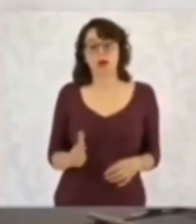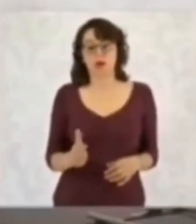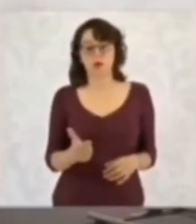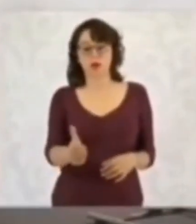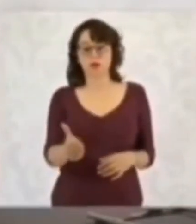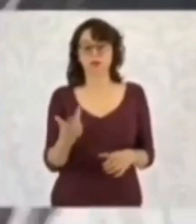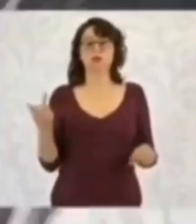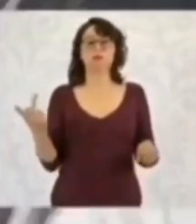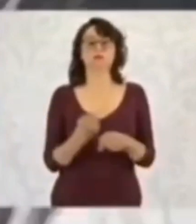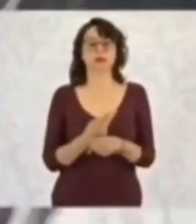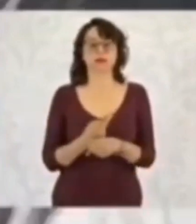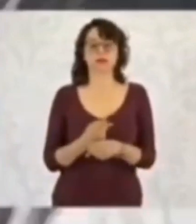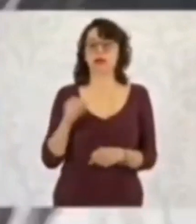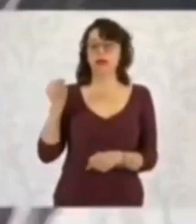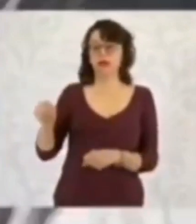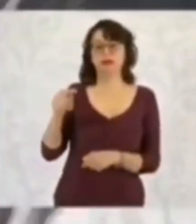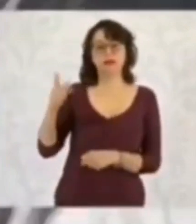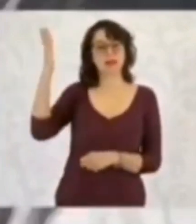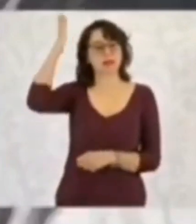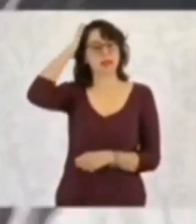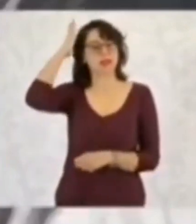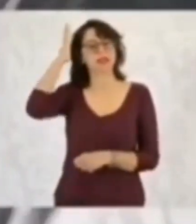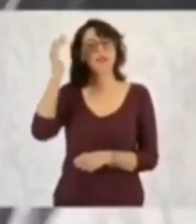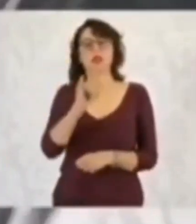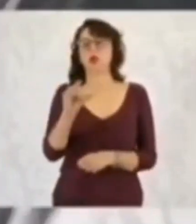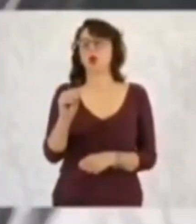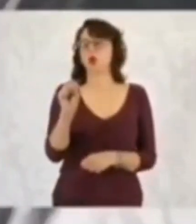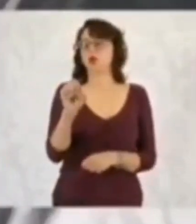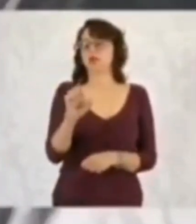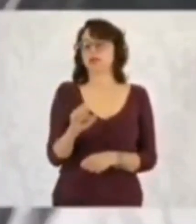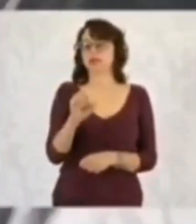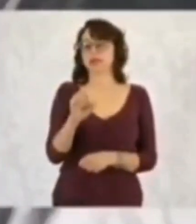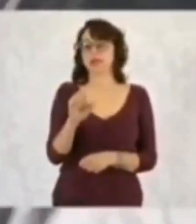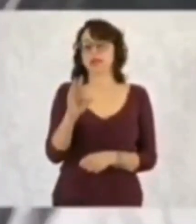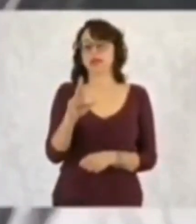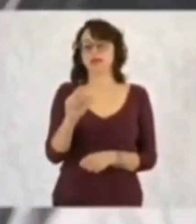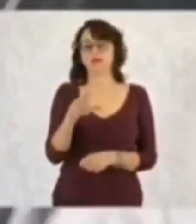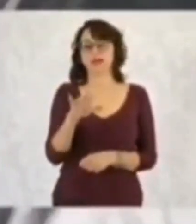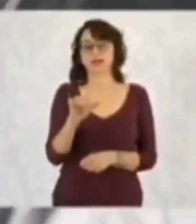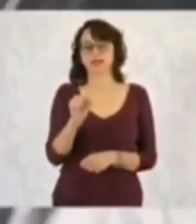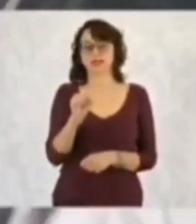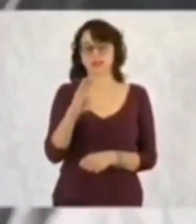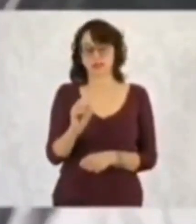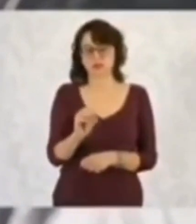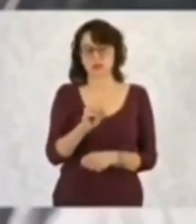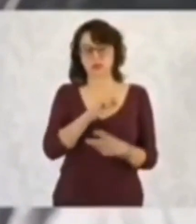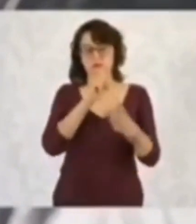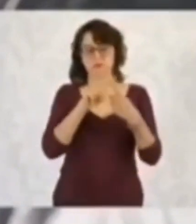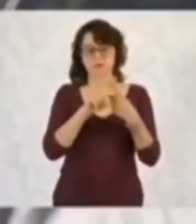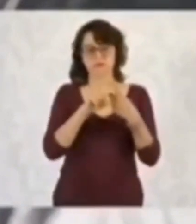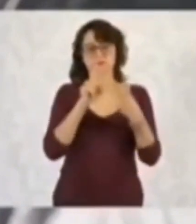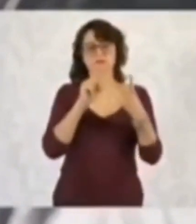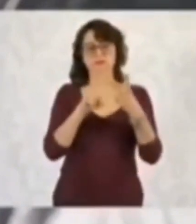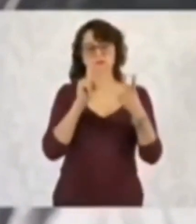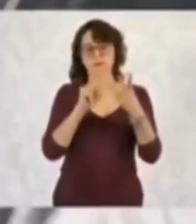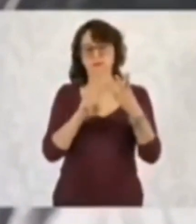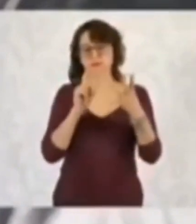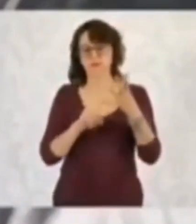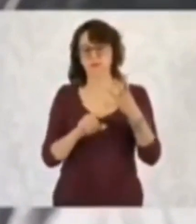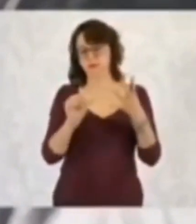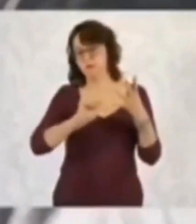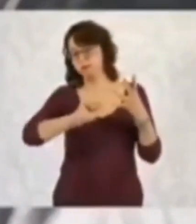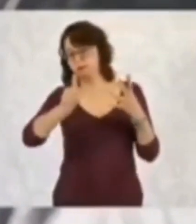Marcela Figueroa, desde la detención de José Francisco N., alias Alfa 1, y de 3 operaciones que se hicieron de